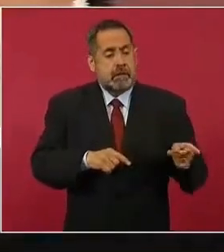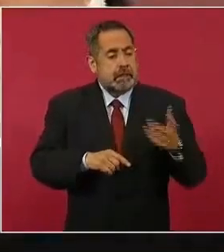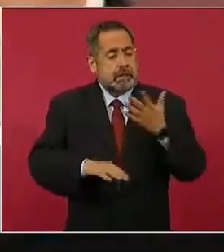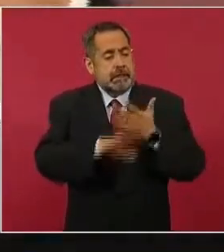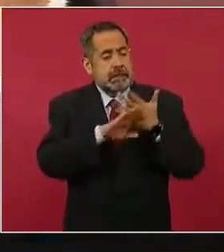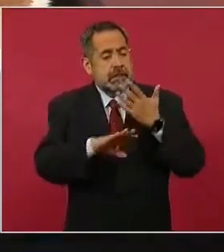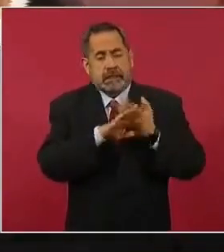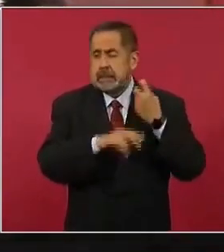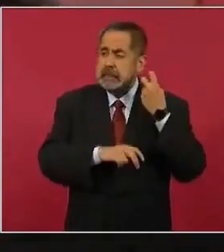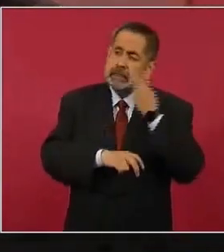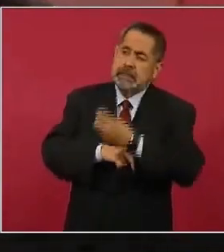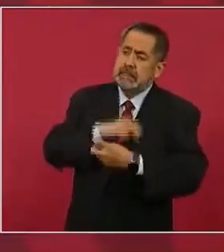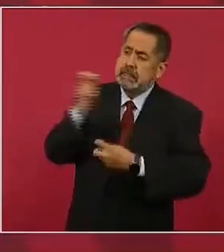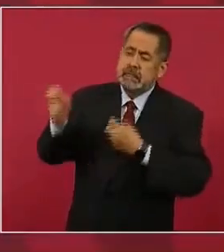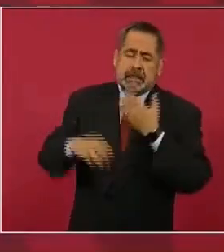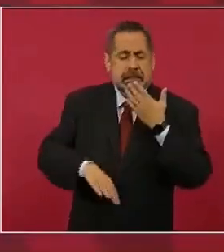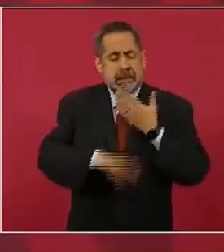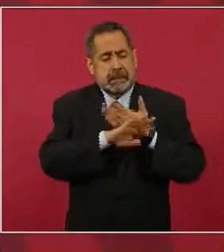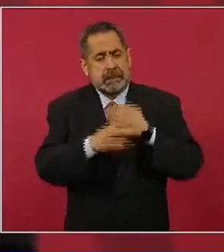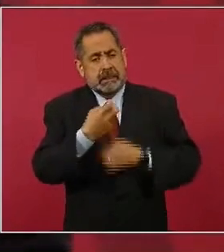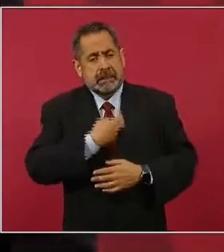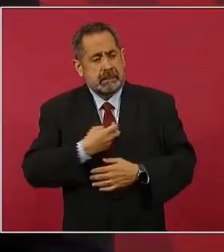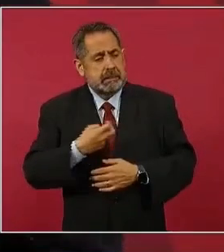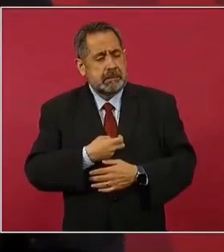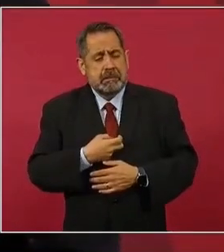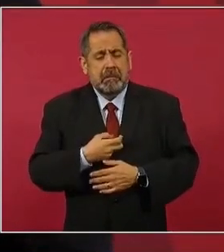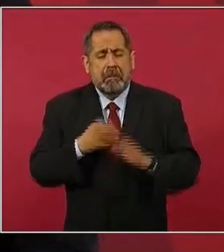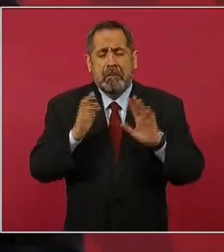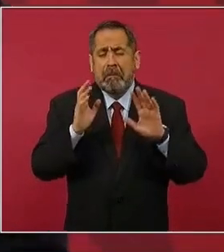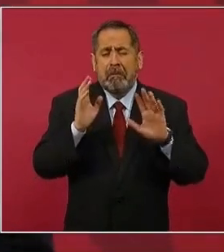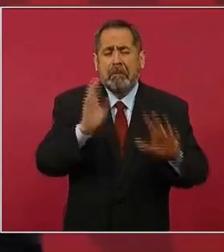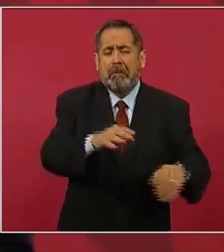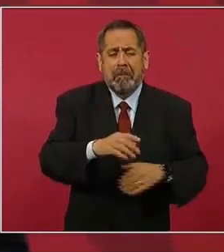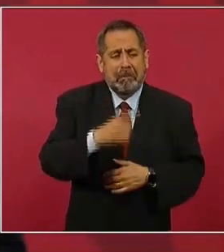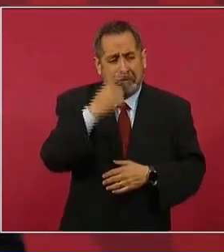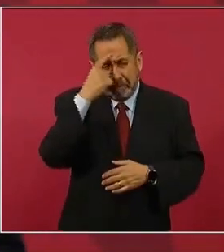golpes son como elogios,